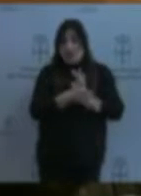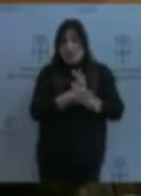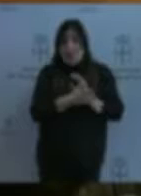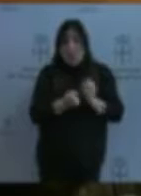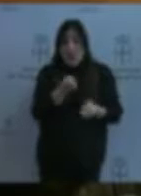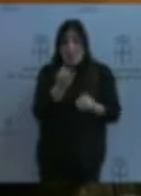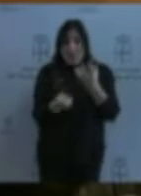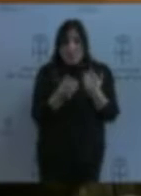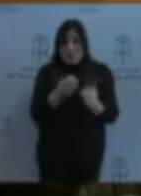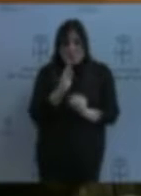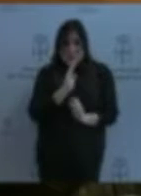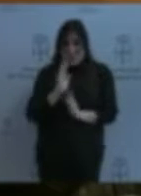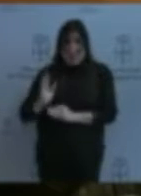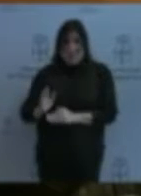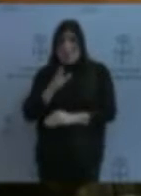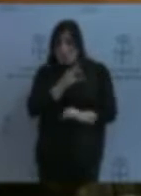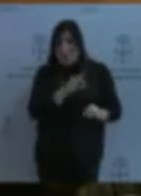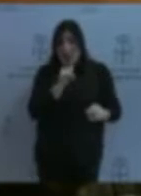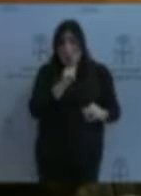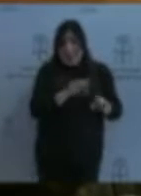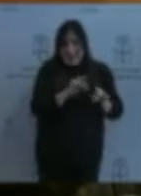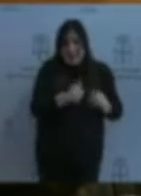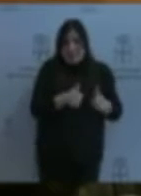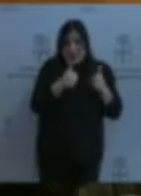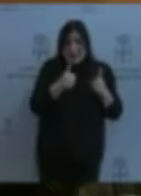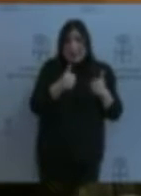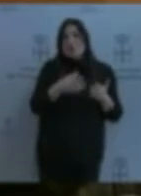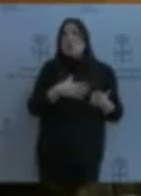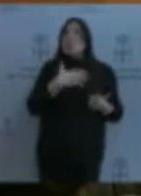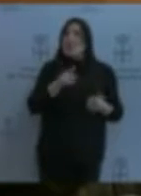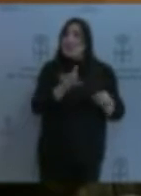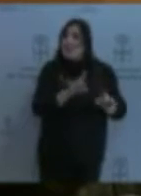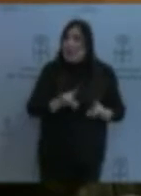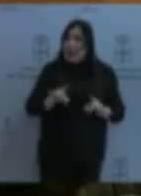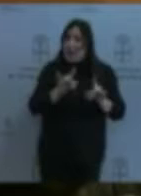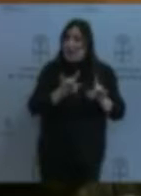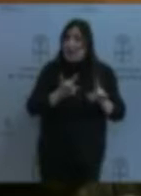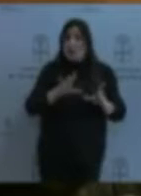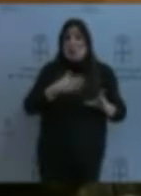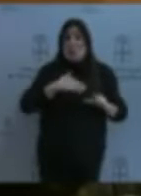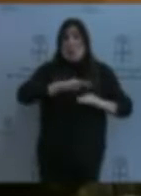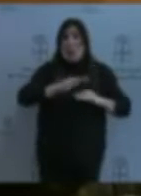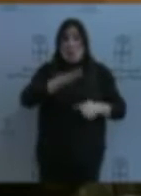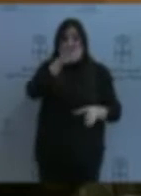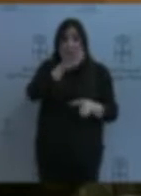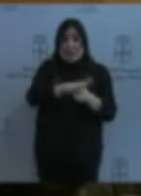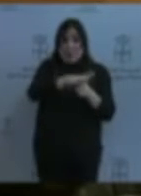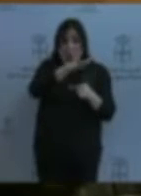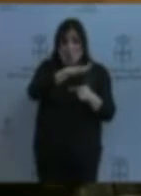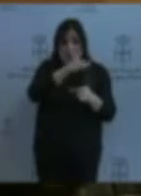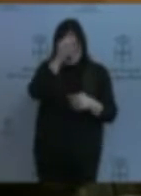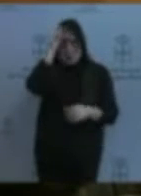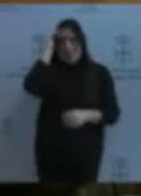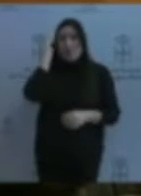y que pueda entrar arena taponándose la poza. En estos días que se hizo viral el reto de